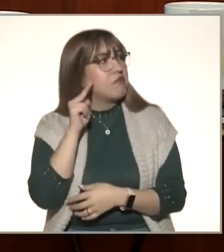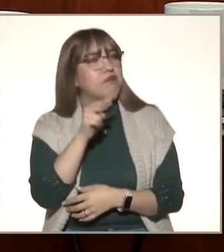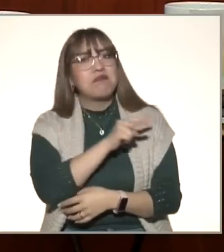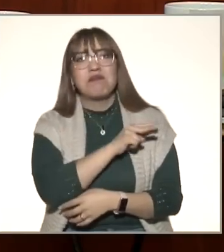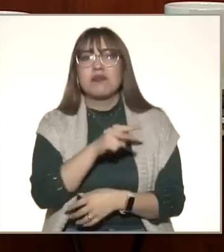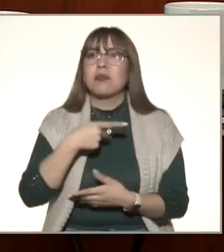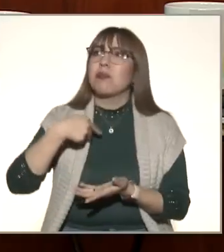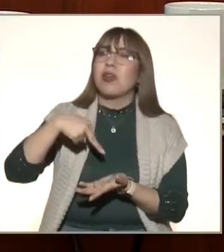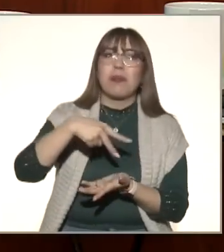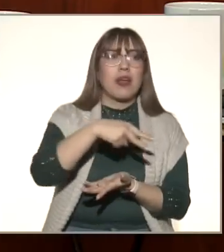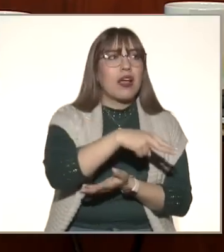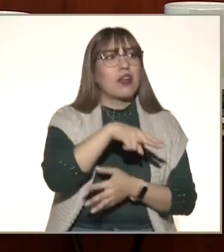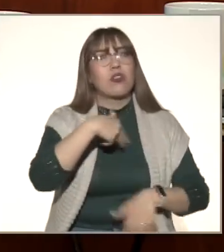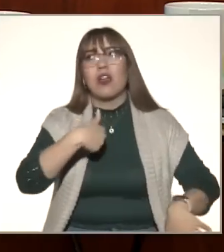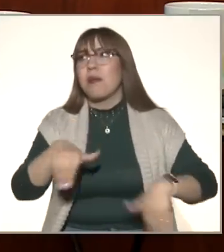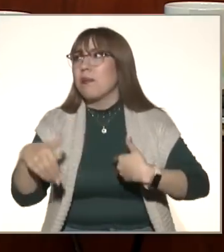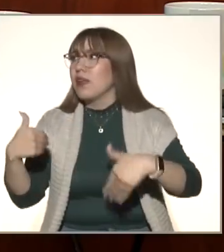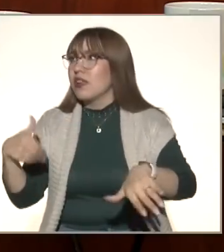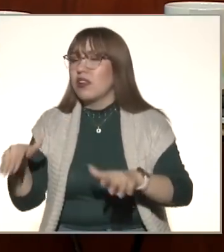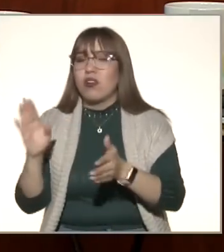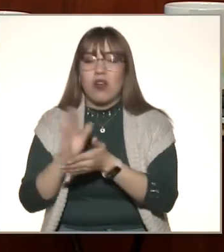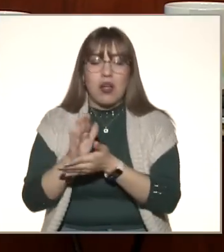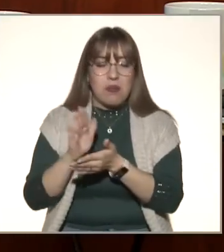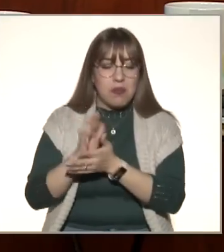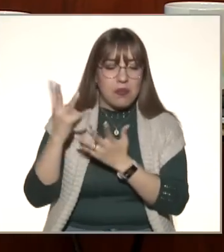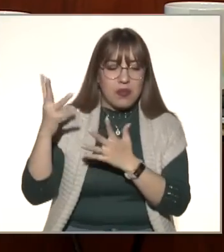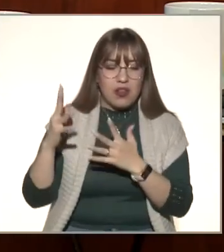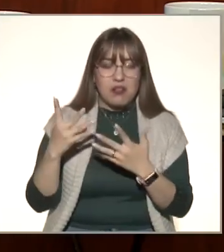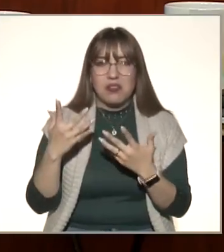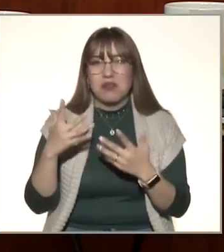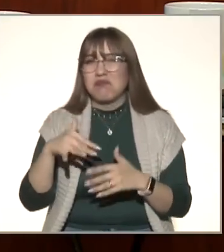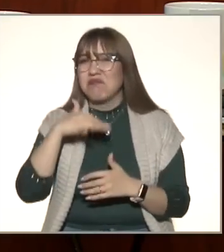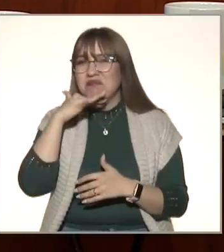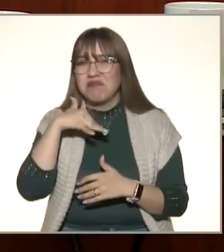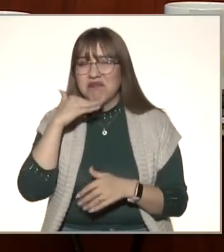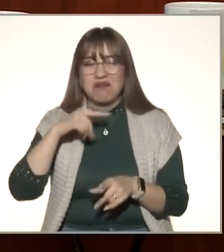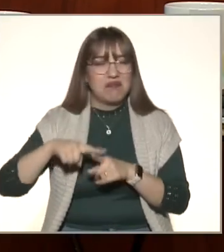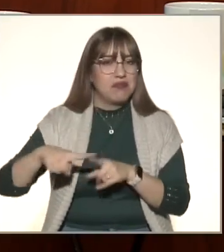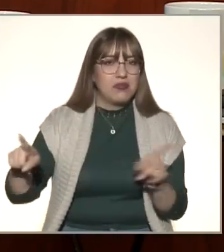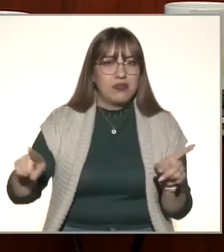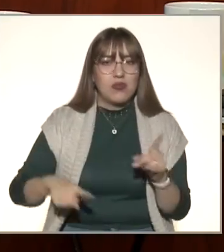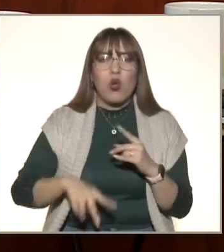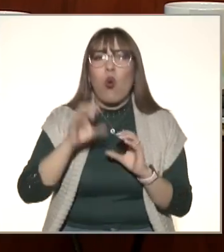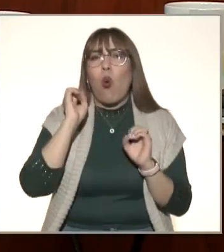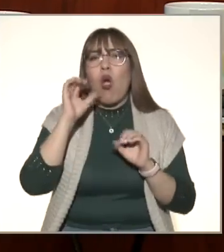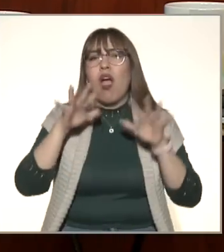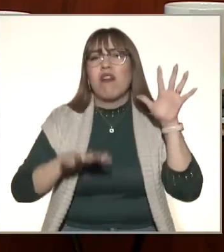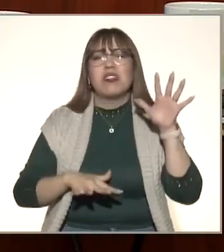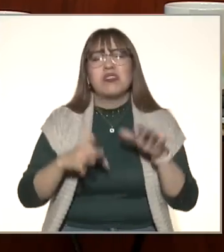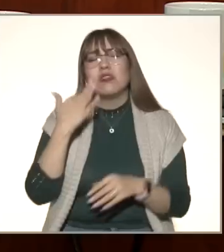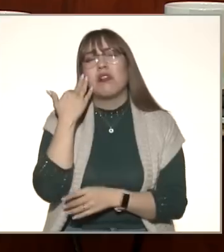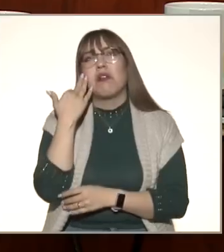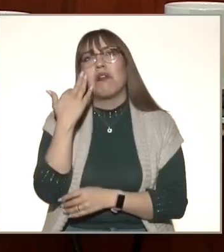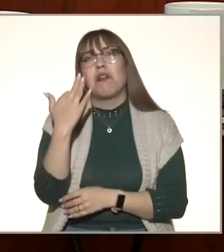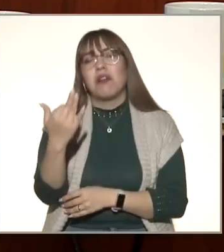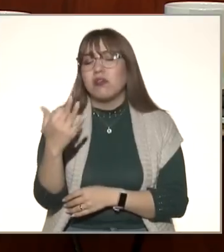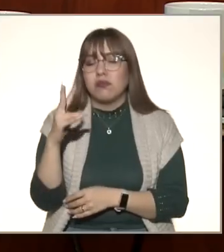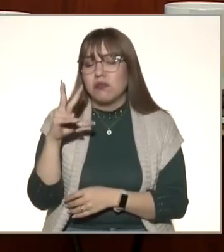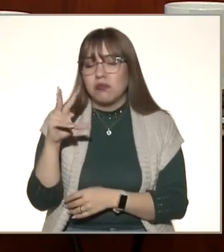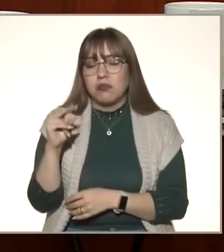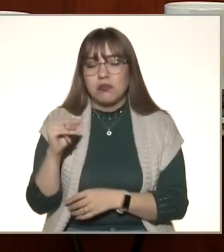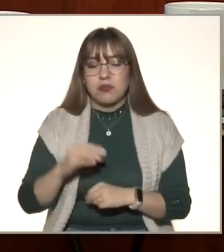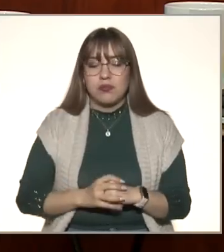paro, o muchas veces puedo decidir no estar tanto tiempo. Tolero media